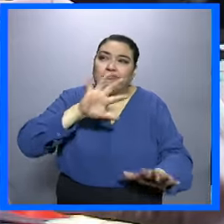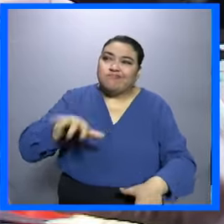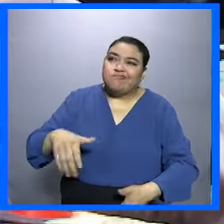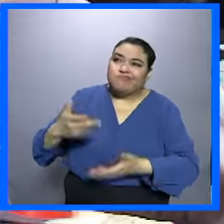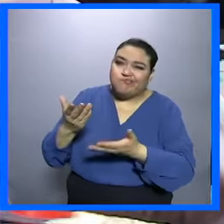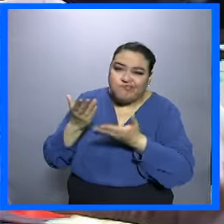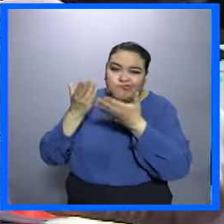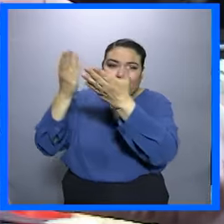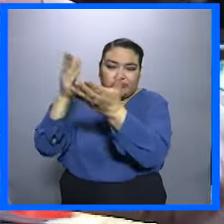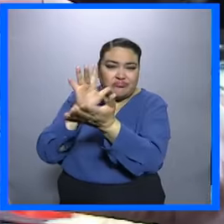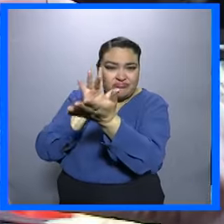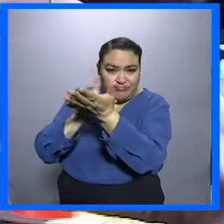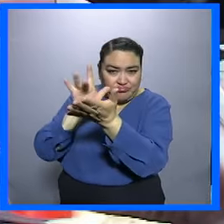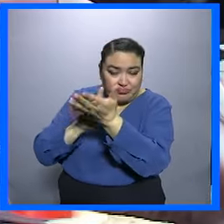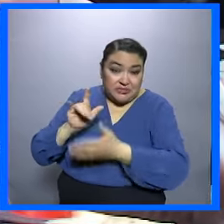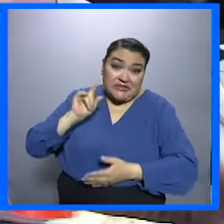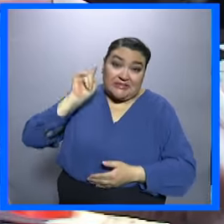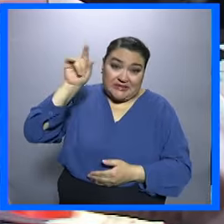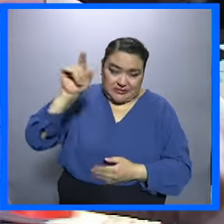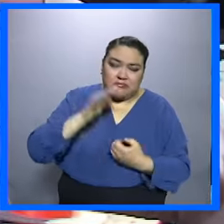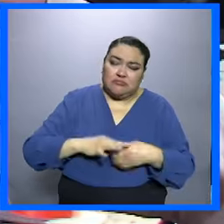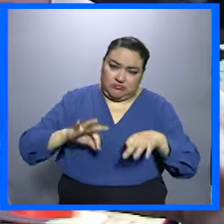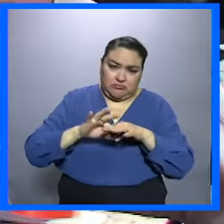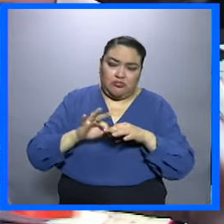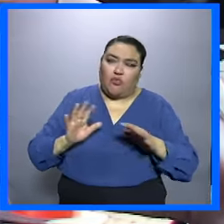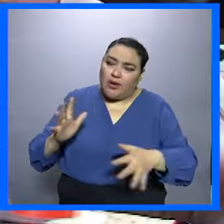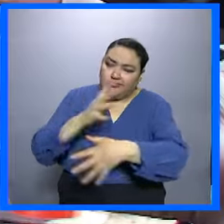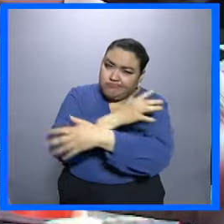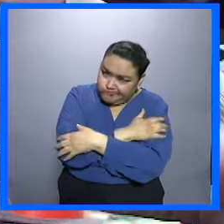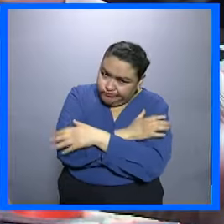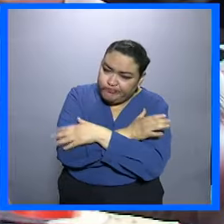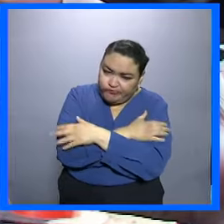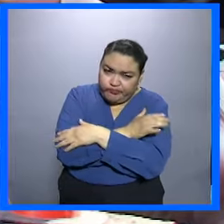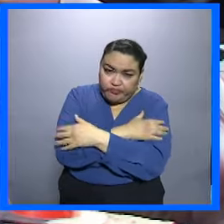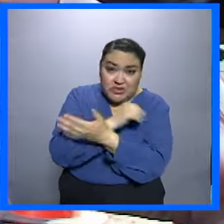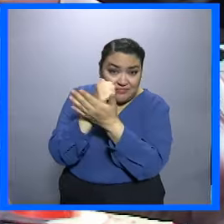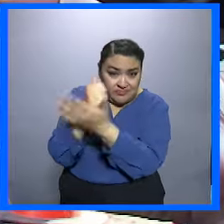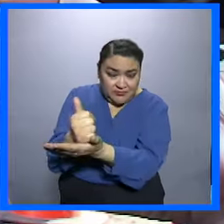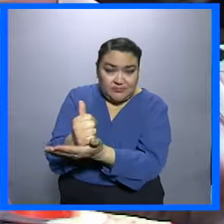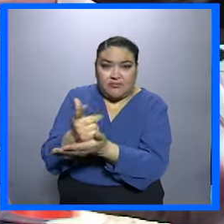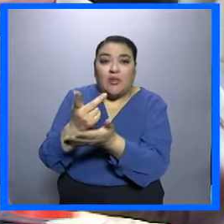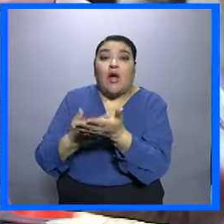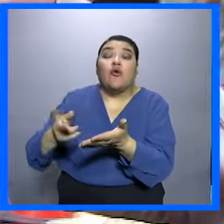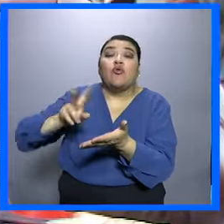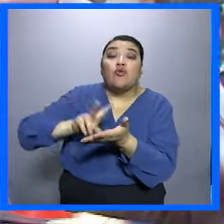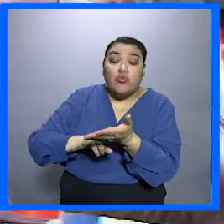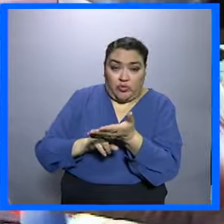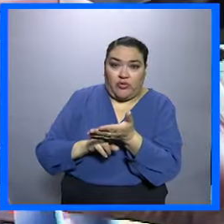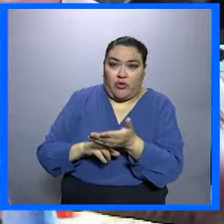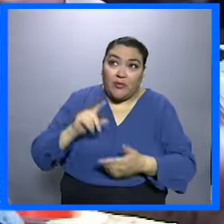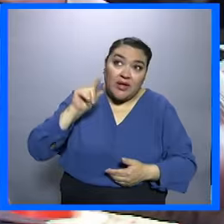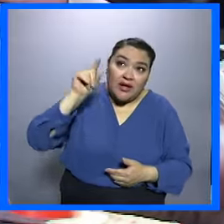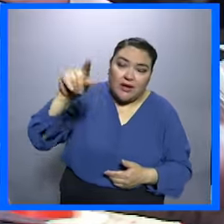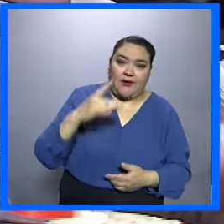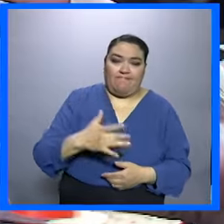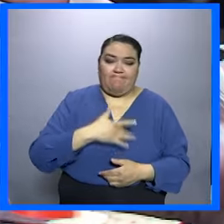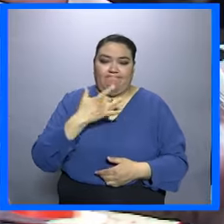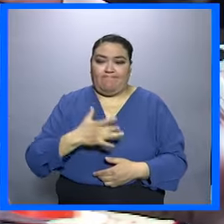esperanza también, ¿no? Me parece que es fundamental abrazarnos en momentos como este y al mismo tiempo poder hacer un